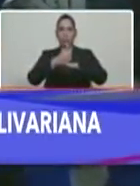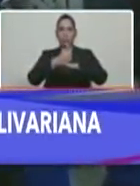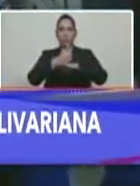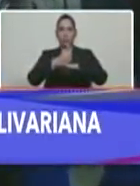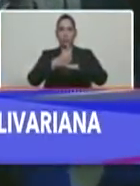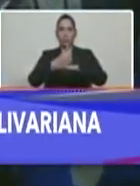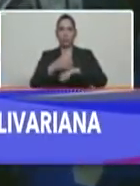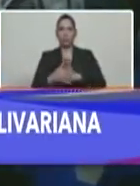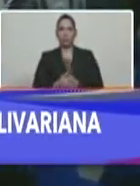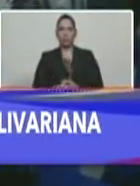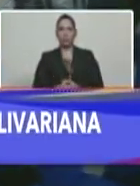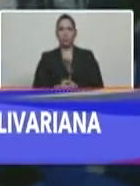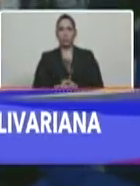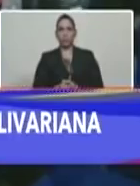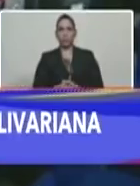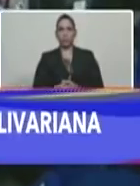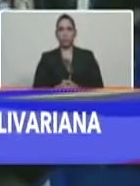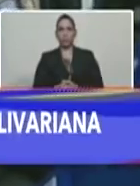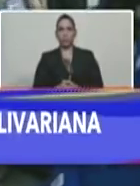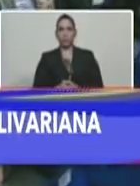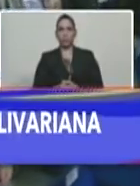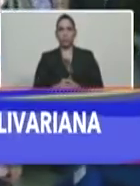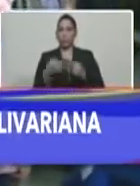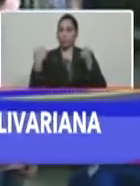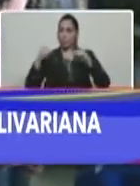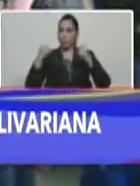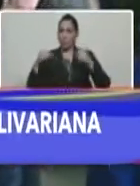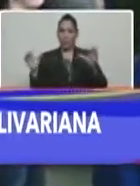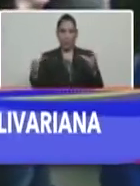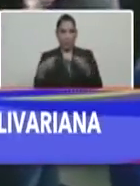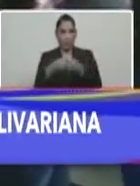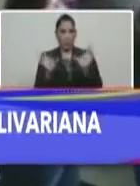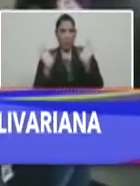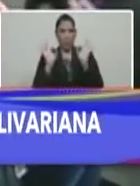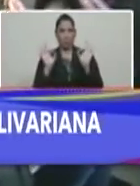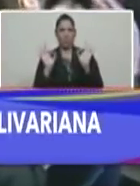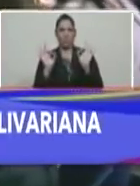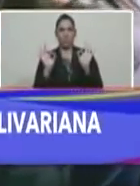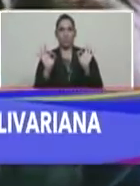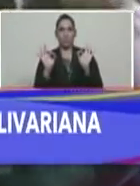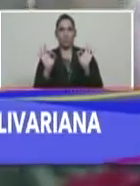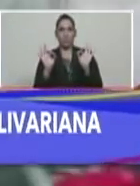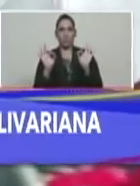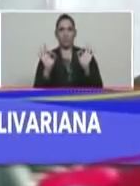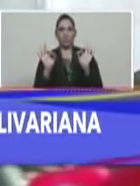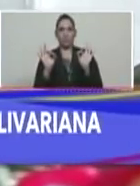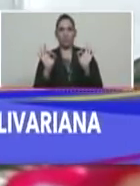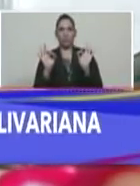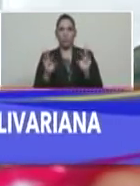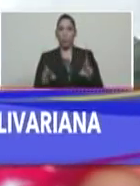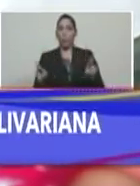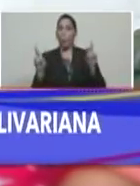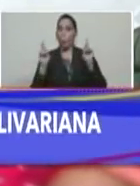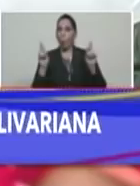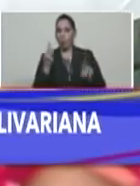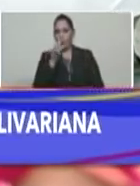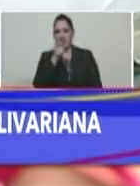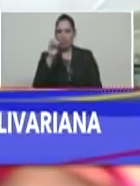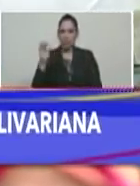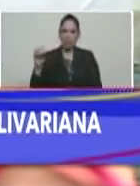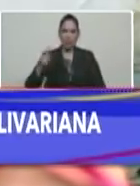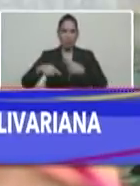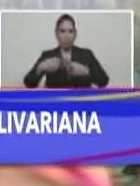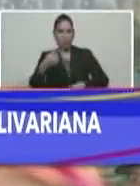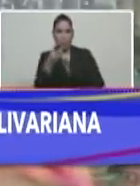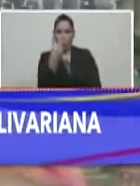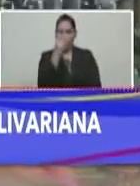junto a Juliak, para preparar un equipo especial. Y ojalá el centenario, dentro de 2 años, cuando